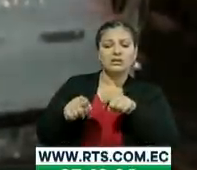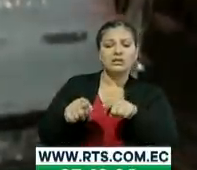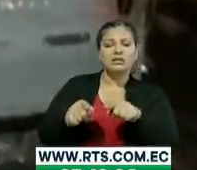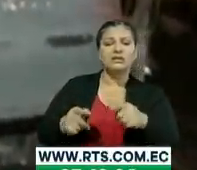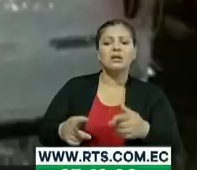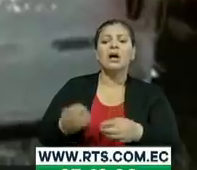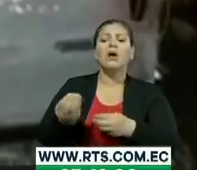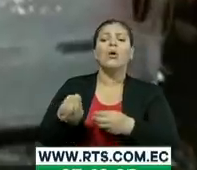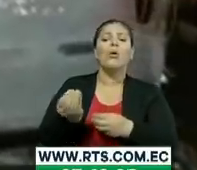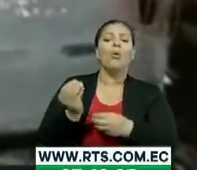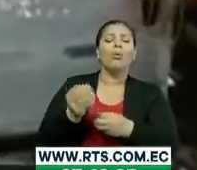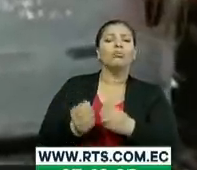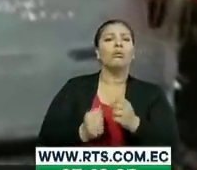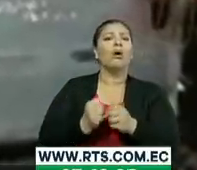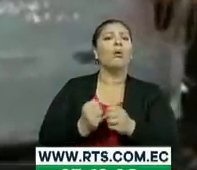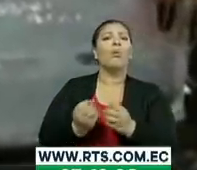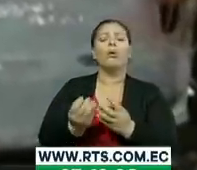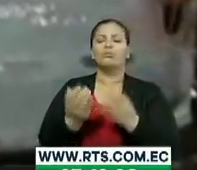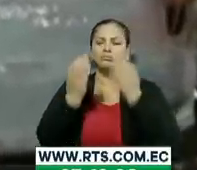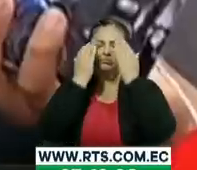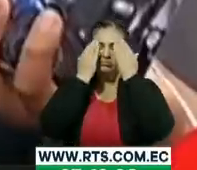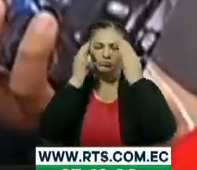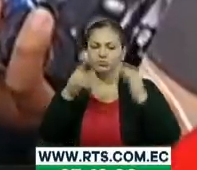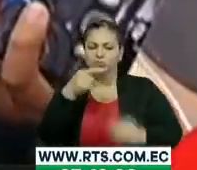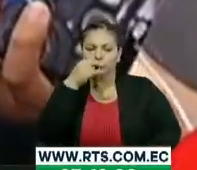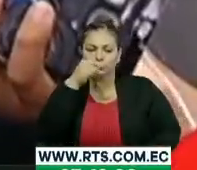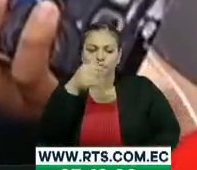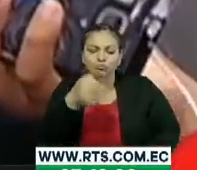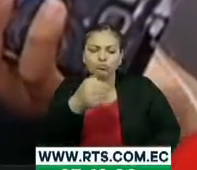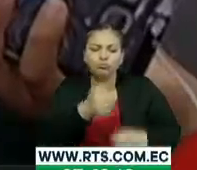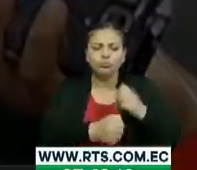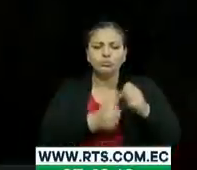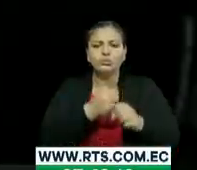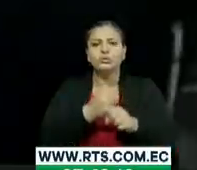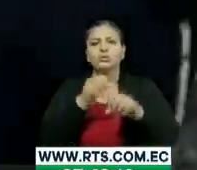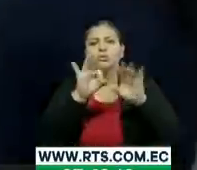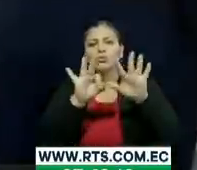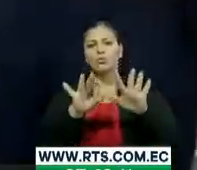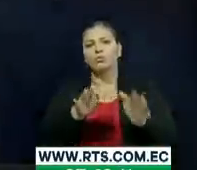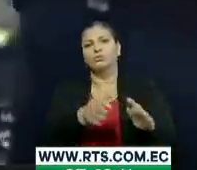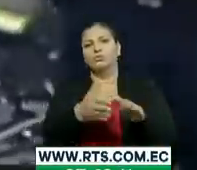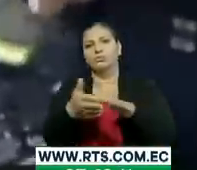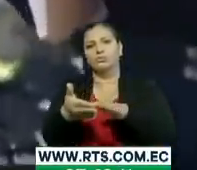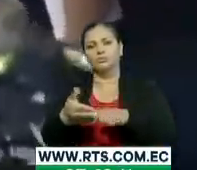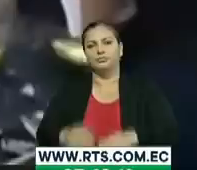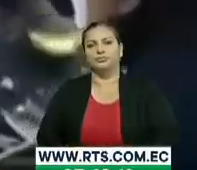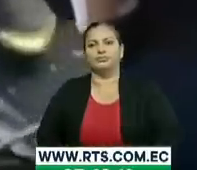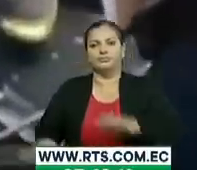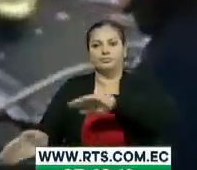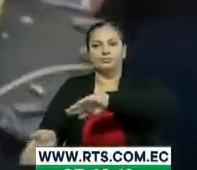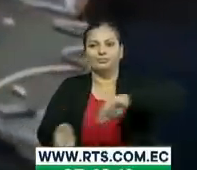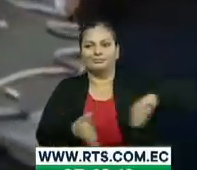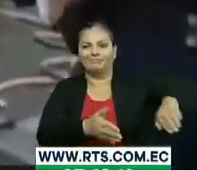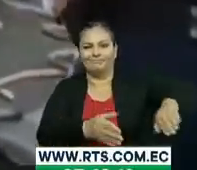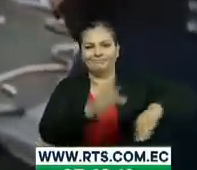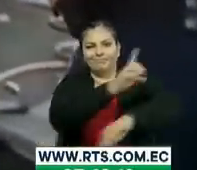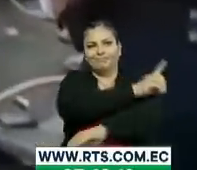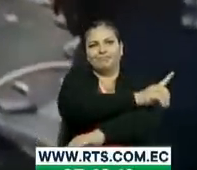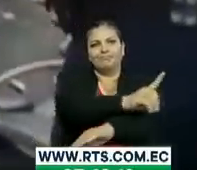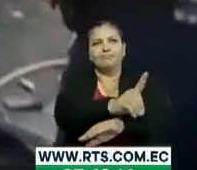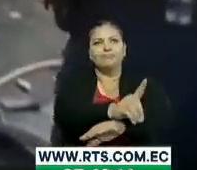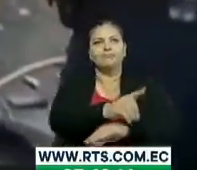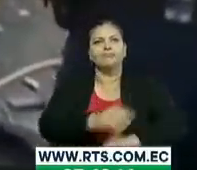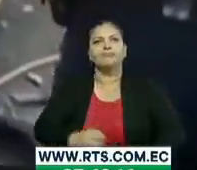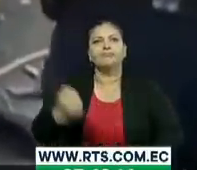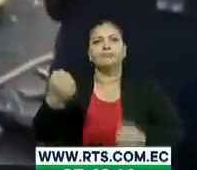edad, y también tenemos un niño de 8 años que ya ha sido reconocido. En la vía Daule también se registraron accidentes de tránsito.